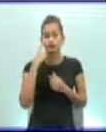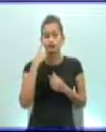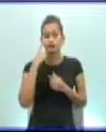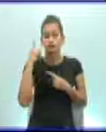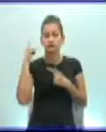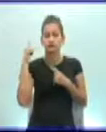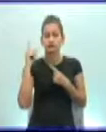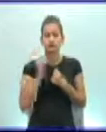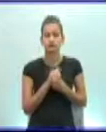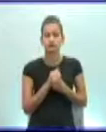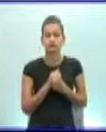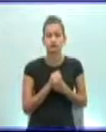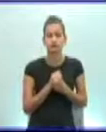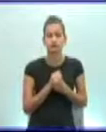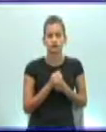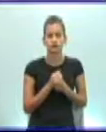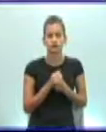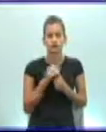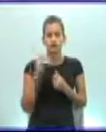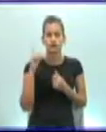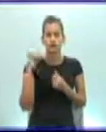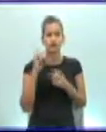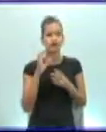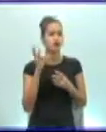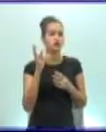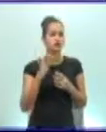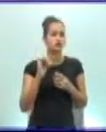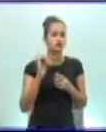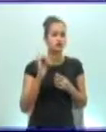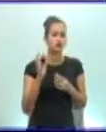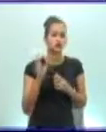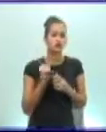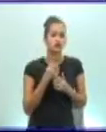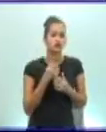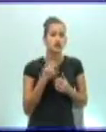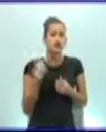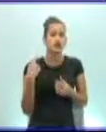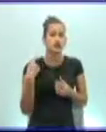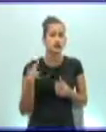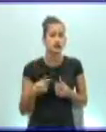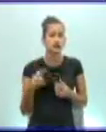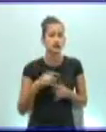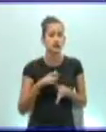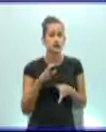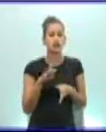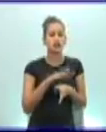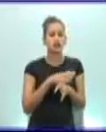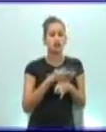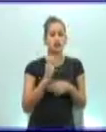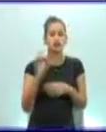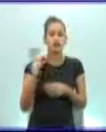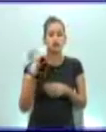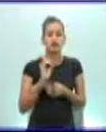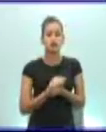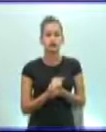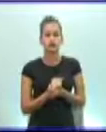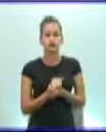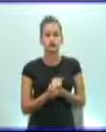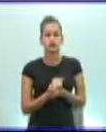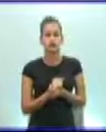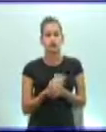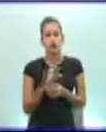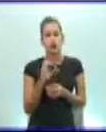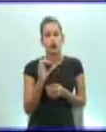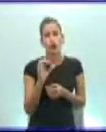recuerden que el denominador, en el caso de una fracción, debe ser distinto de 0. Podemos resolverlo de esta forma. O podemos igualar a 0